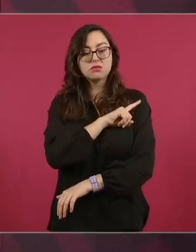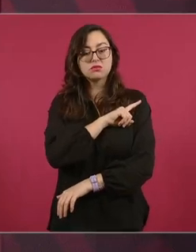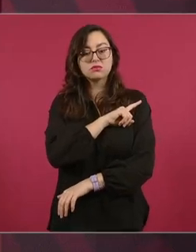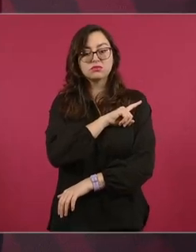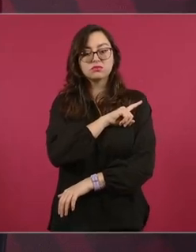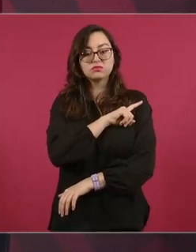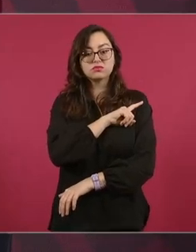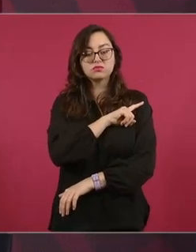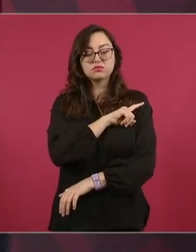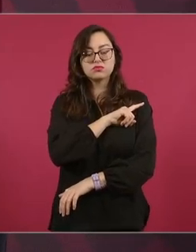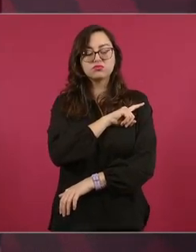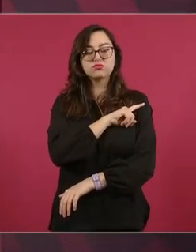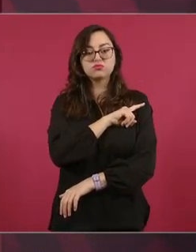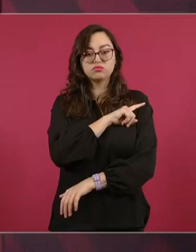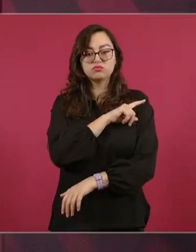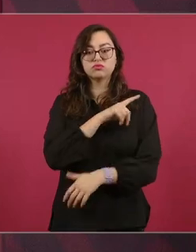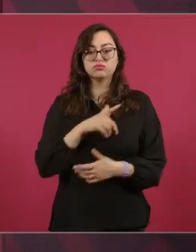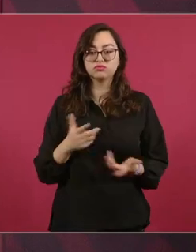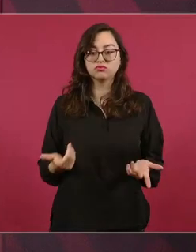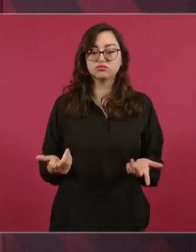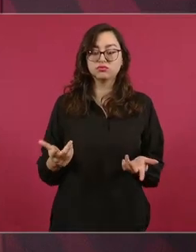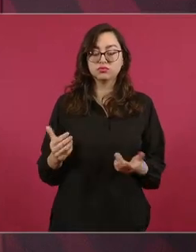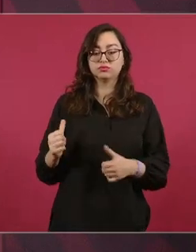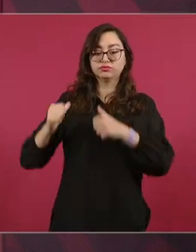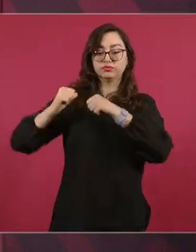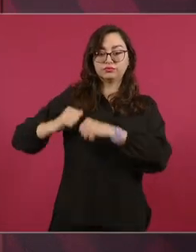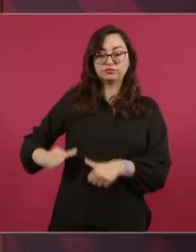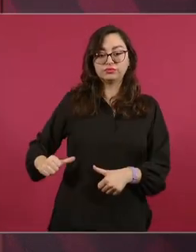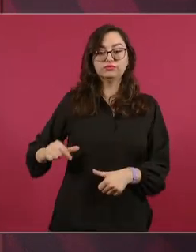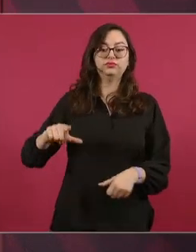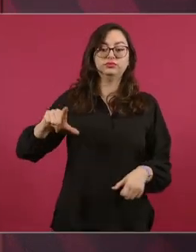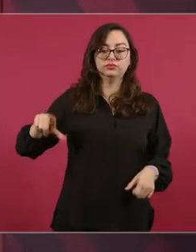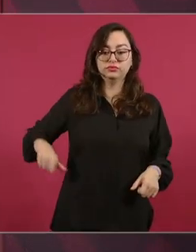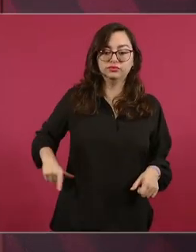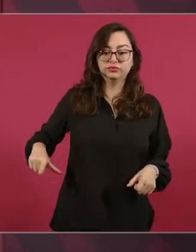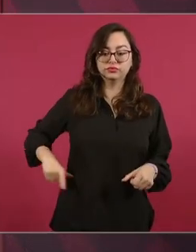y por la complicidad de autoridades,